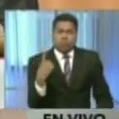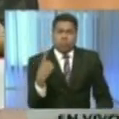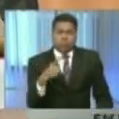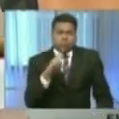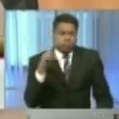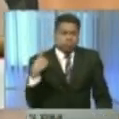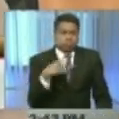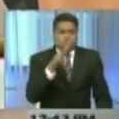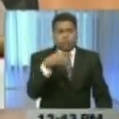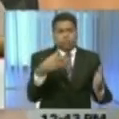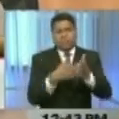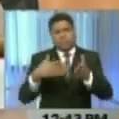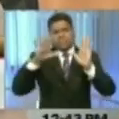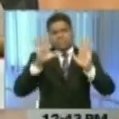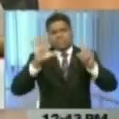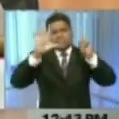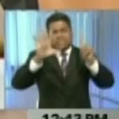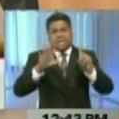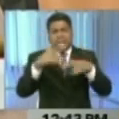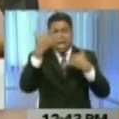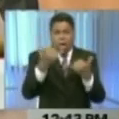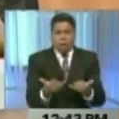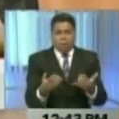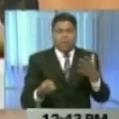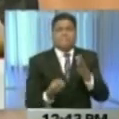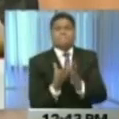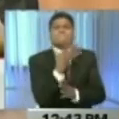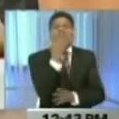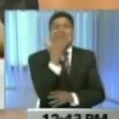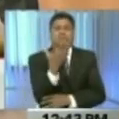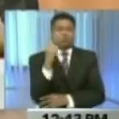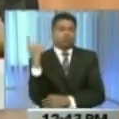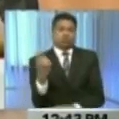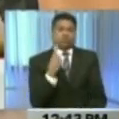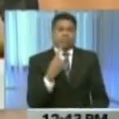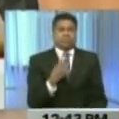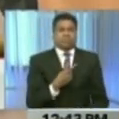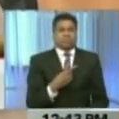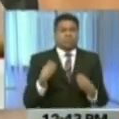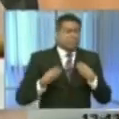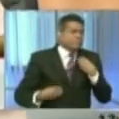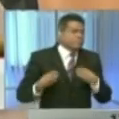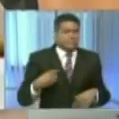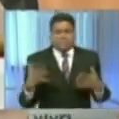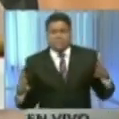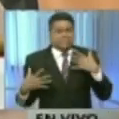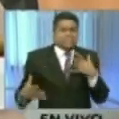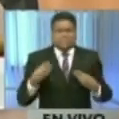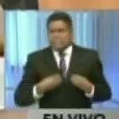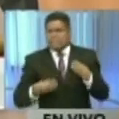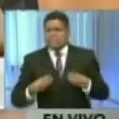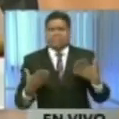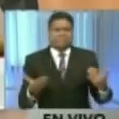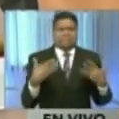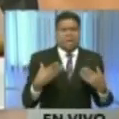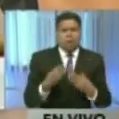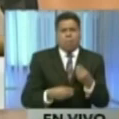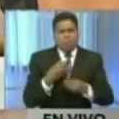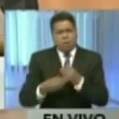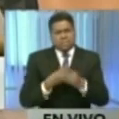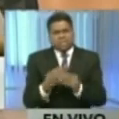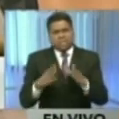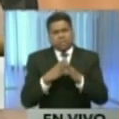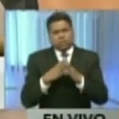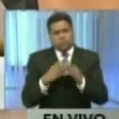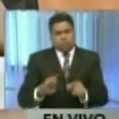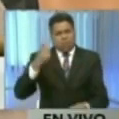produjeron en el mes de mayo, cuando le entra la desesperación a los factores imperiales por cumplir la instrucción que